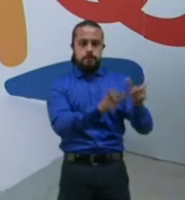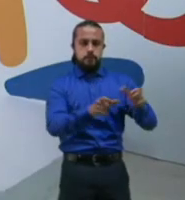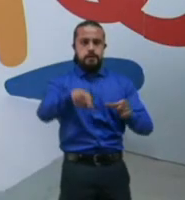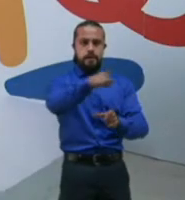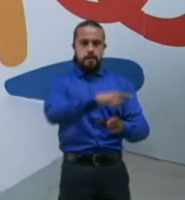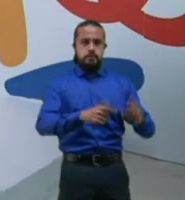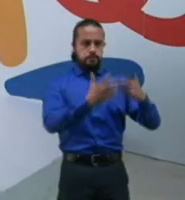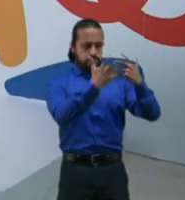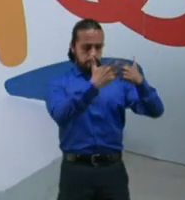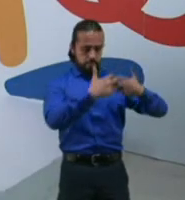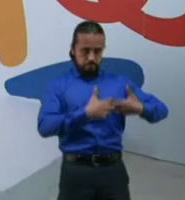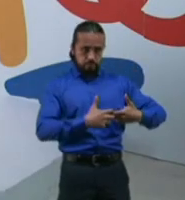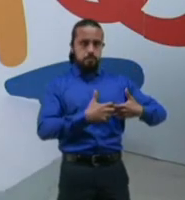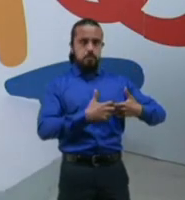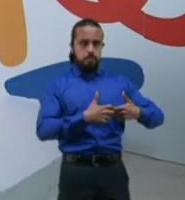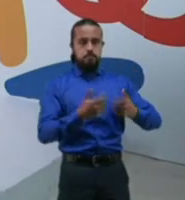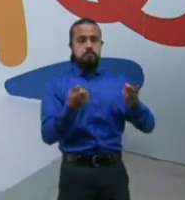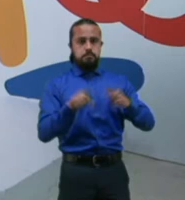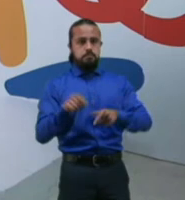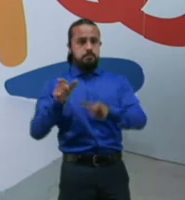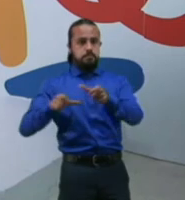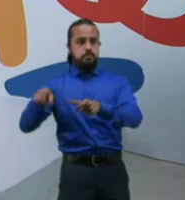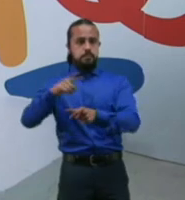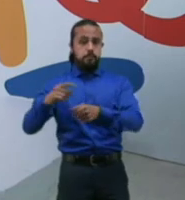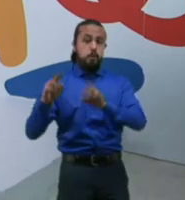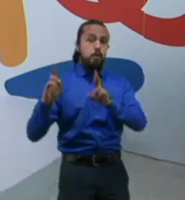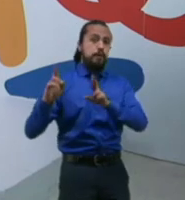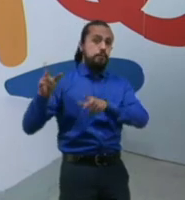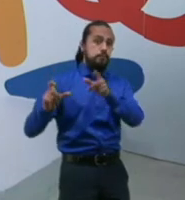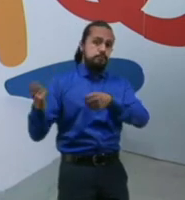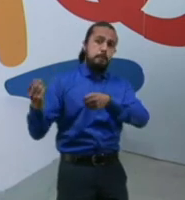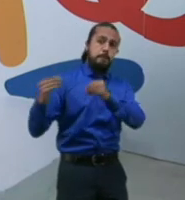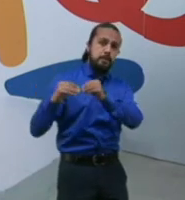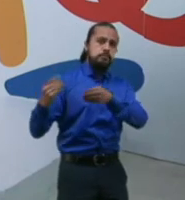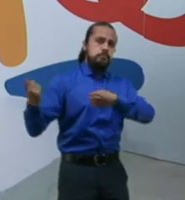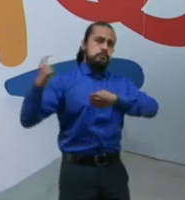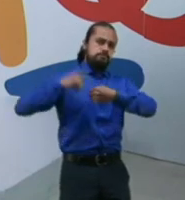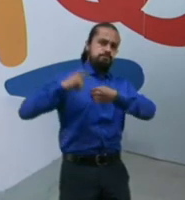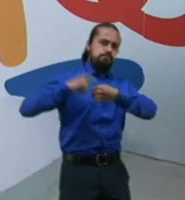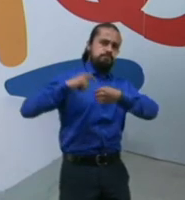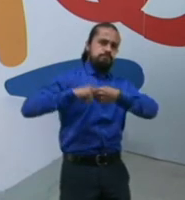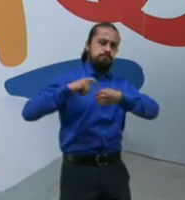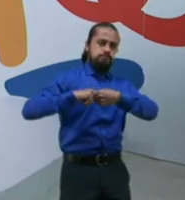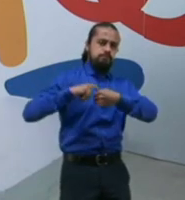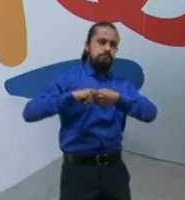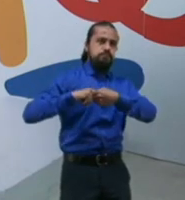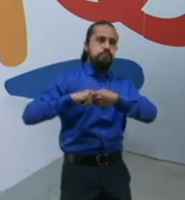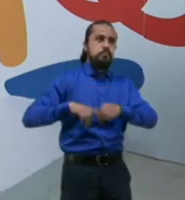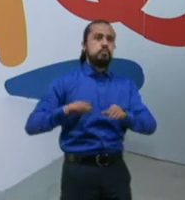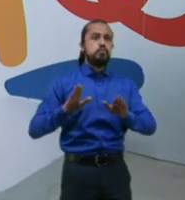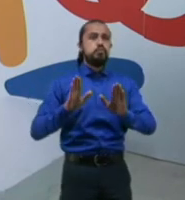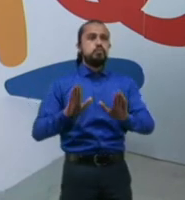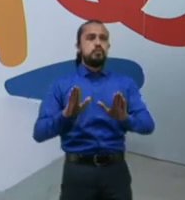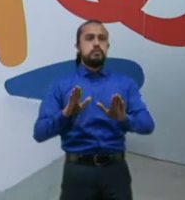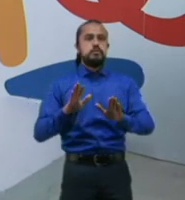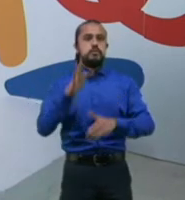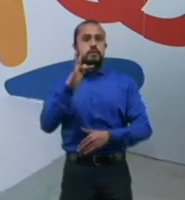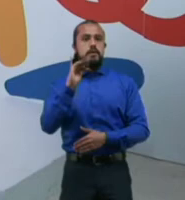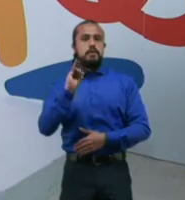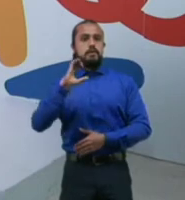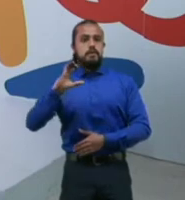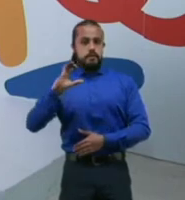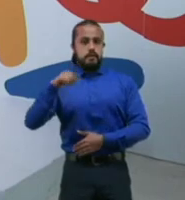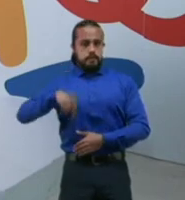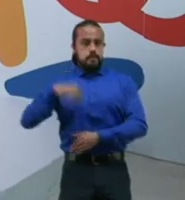a los inversionistas queremos que más personas se vinculen a financiar el emprendimiento en el sector tics en el país y que